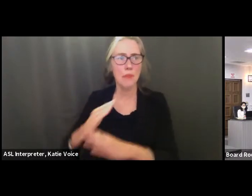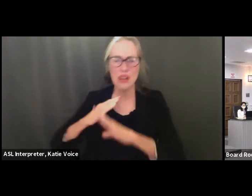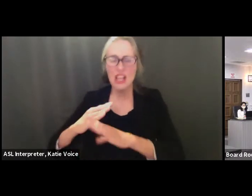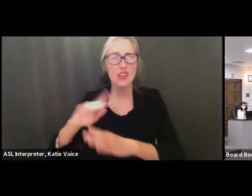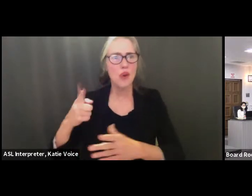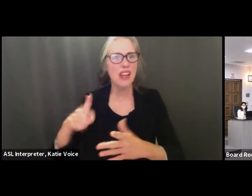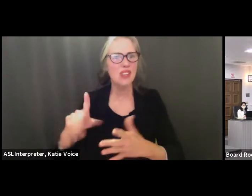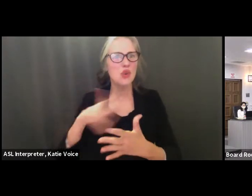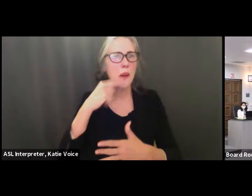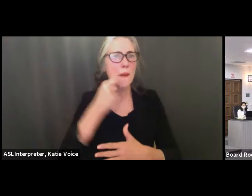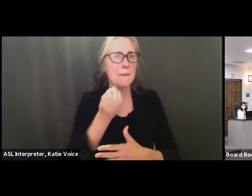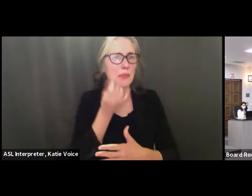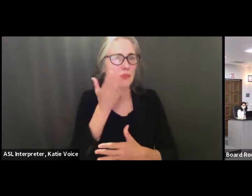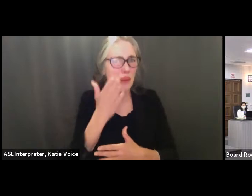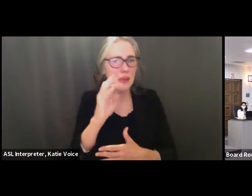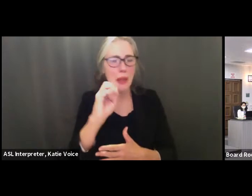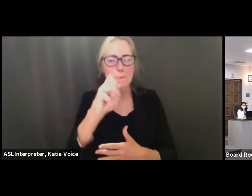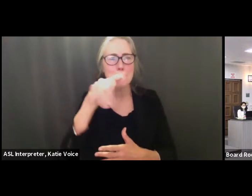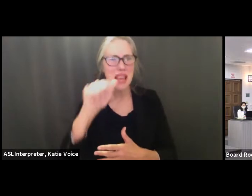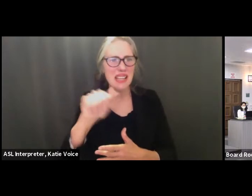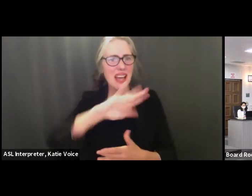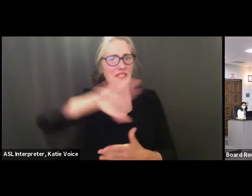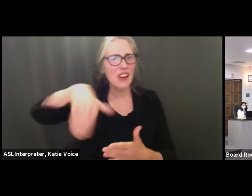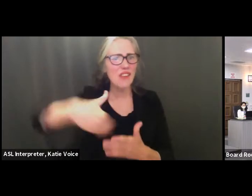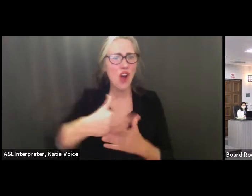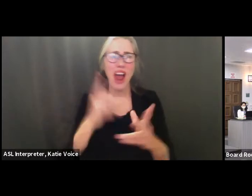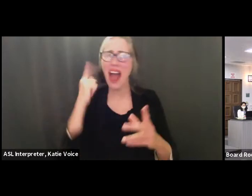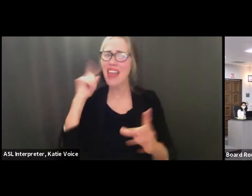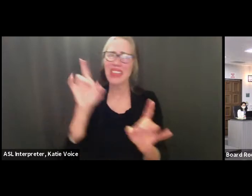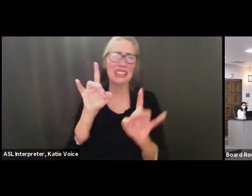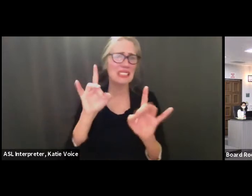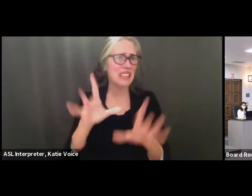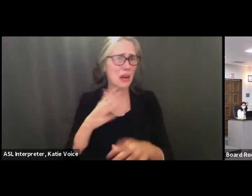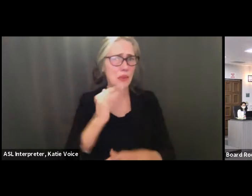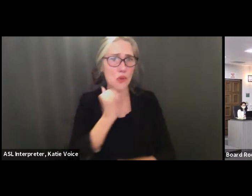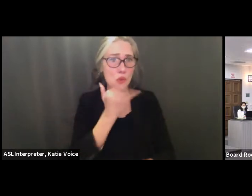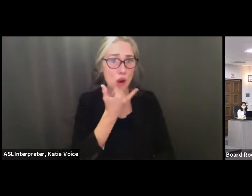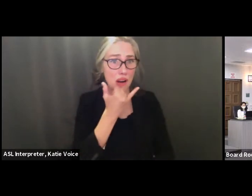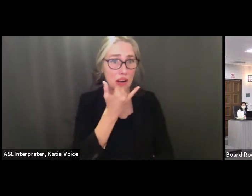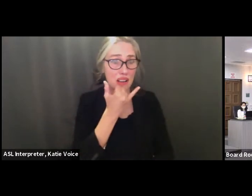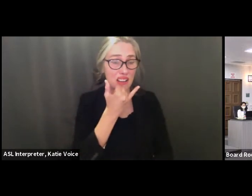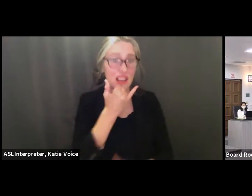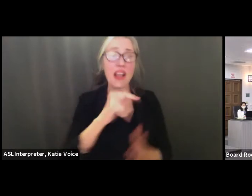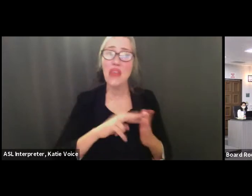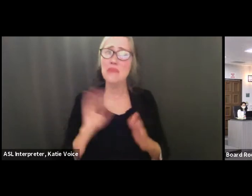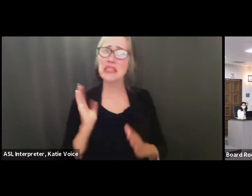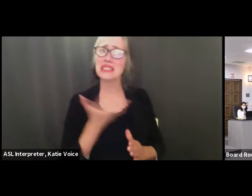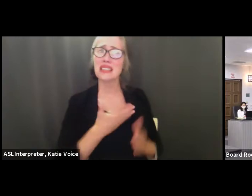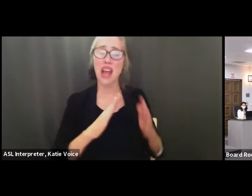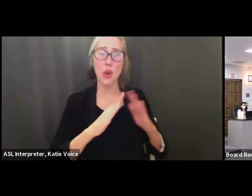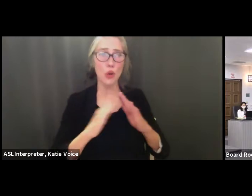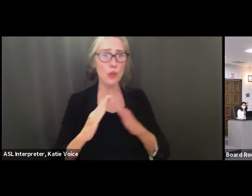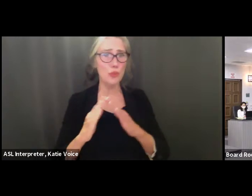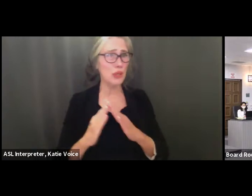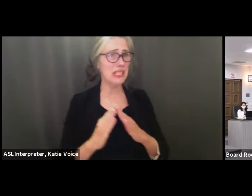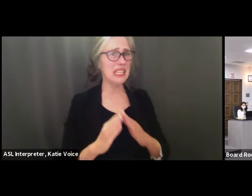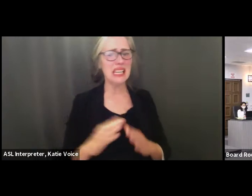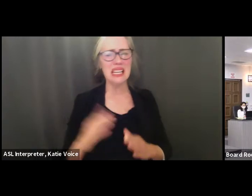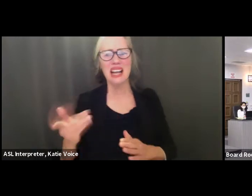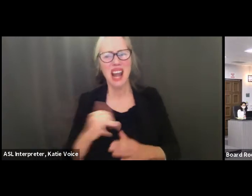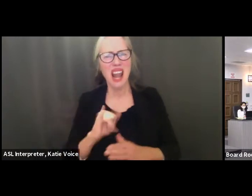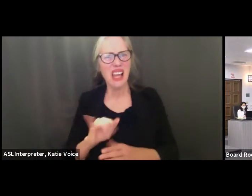parece una monstruosidad, porque eso solo nos confirma que nuestra comunidad está siendo silenciada, utilizada